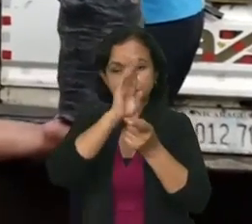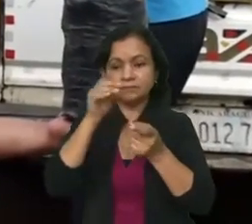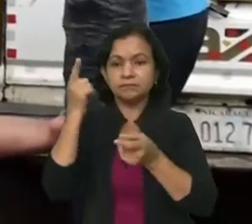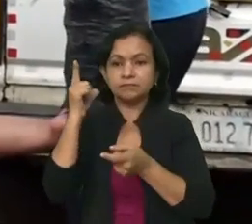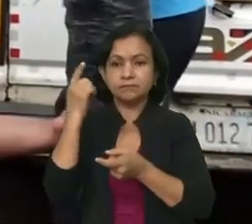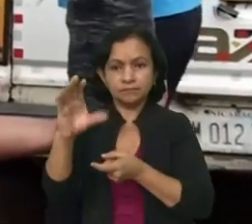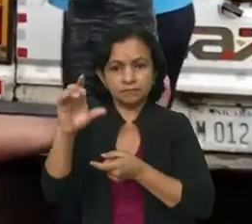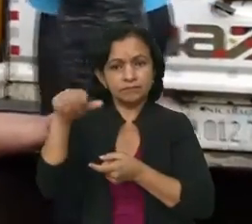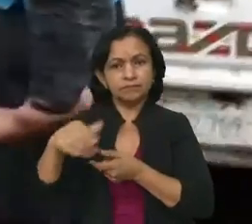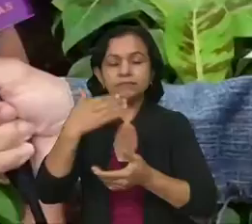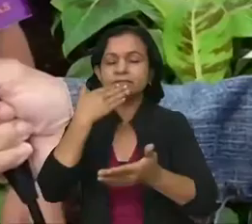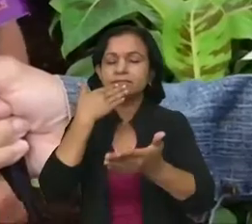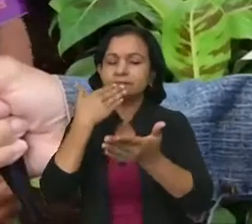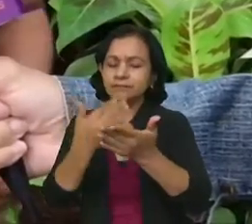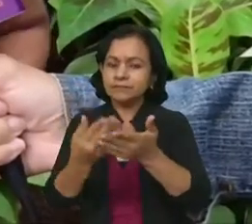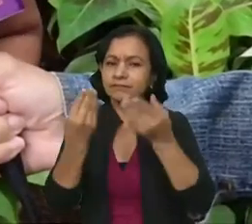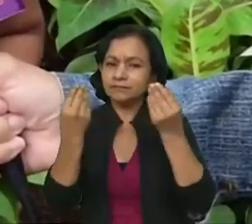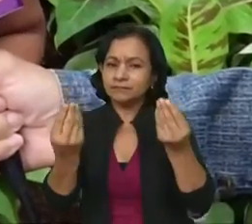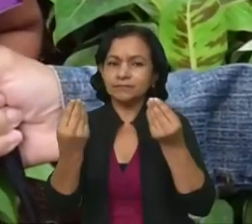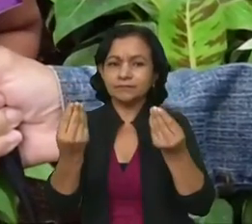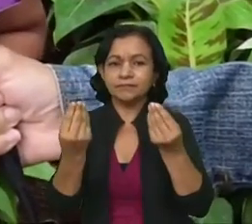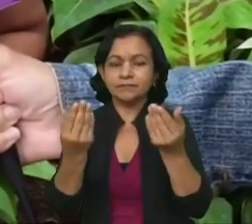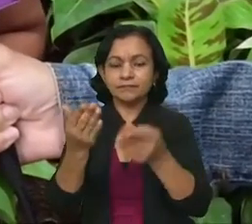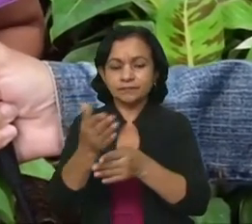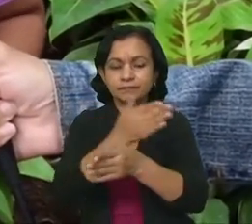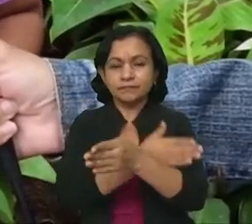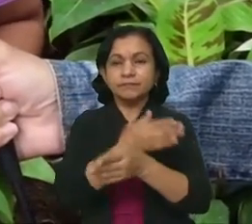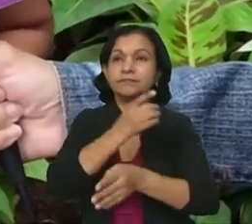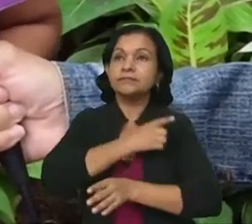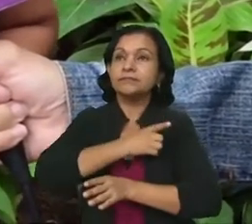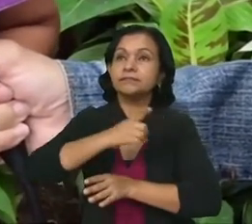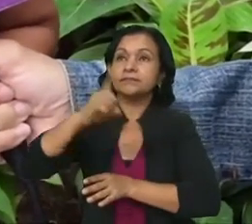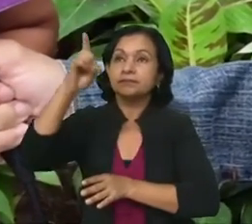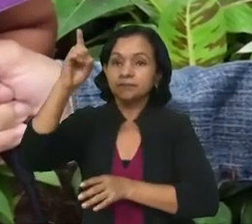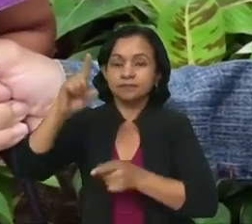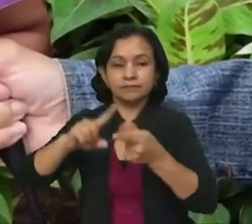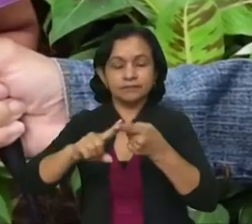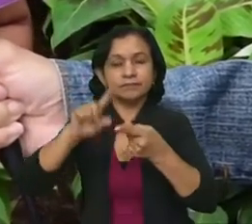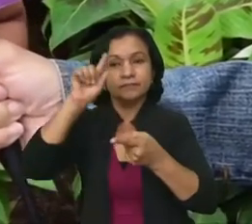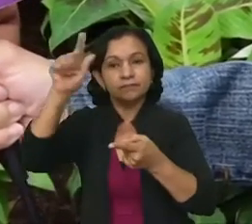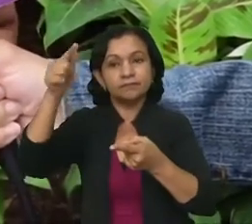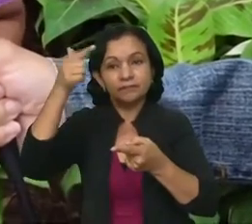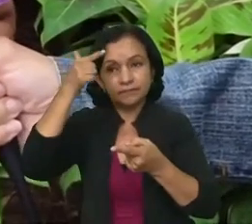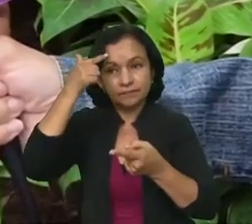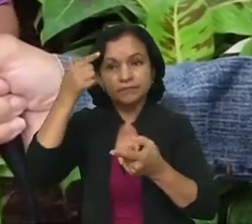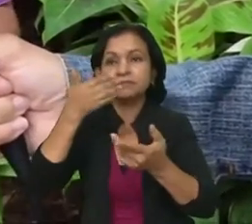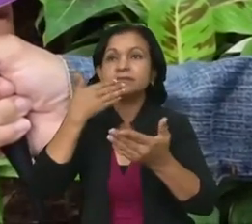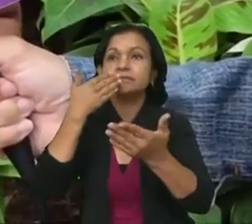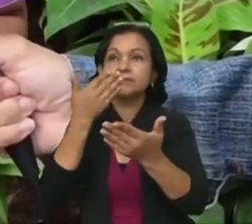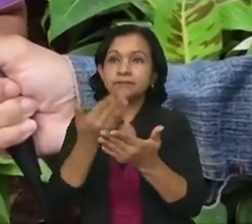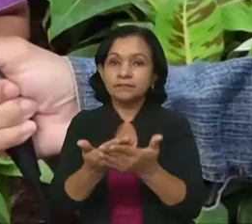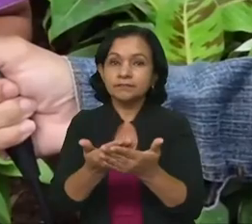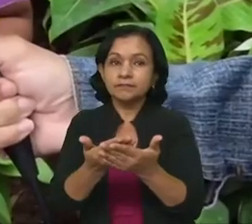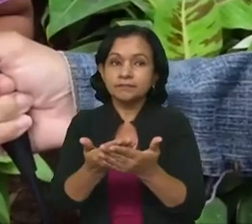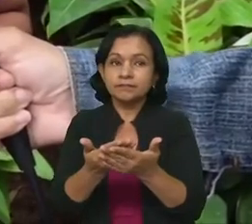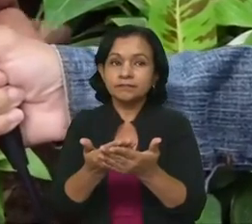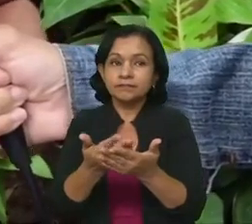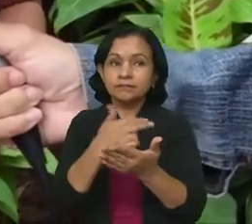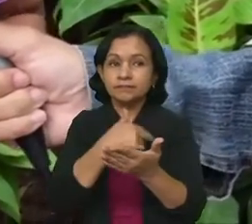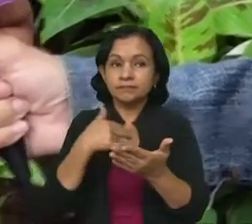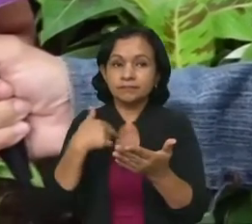Concepción, pues agradecer primeramente, como le repito, a Dios, al gobierno y que está con